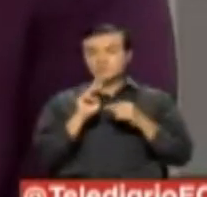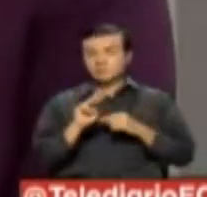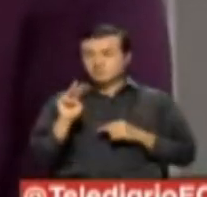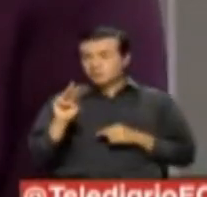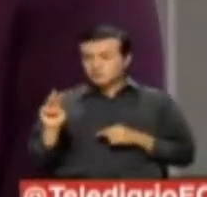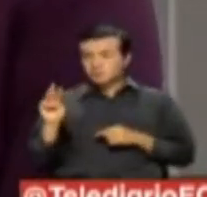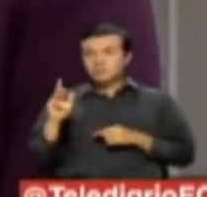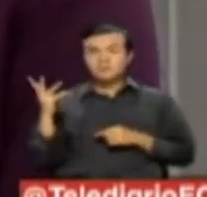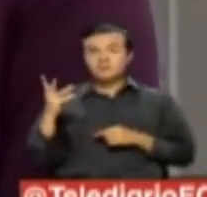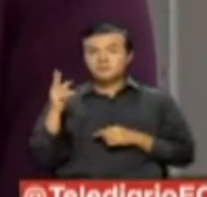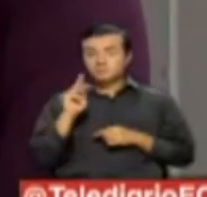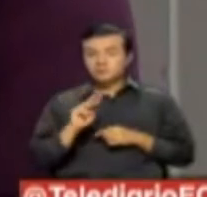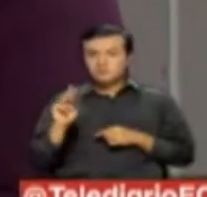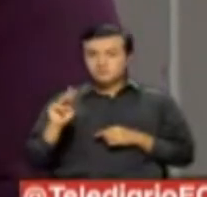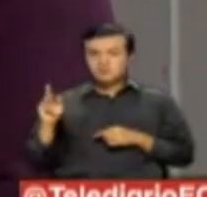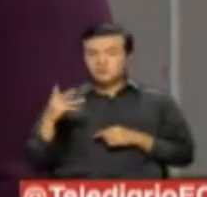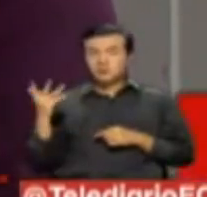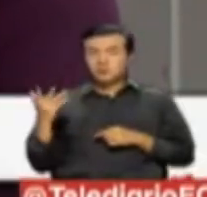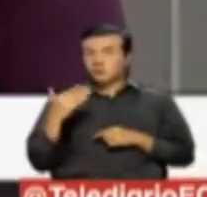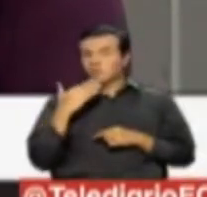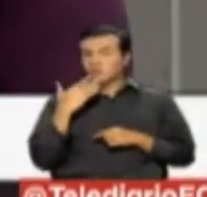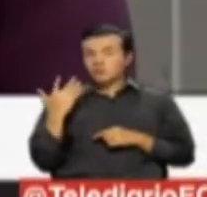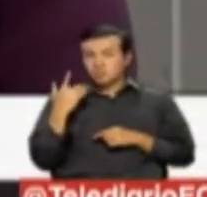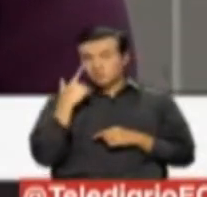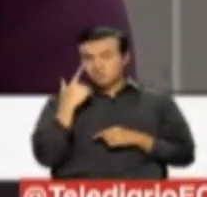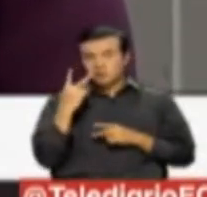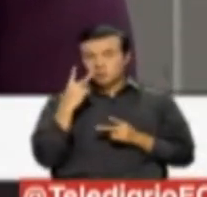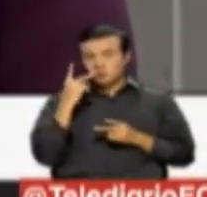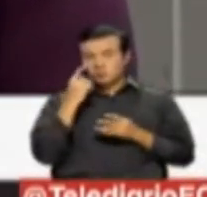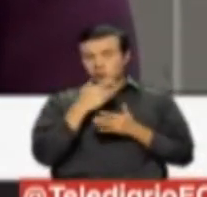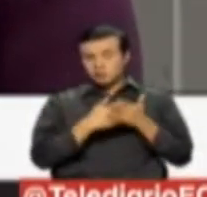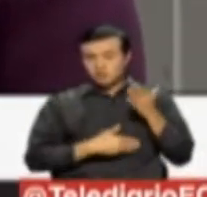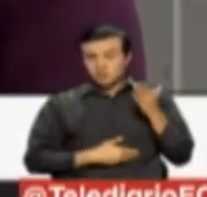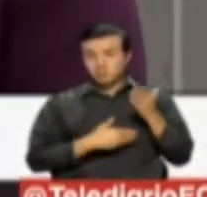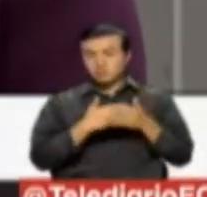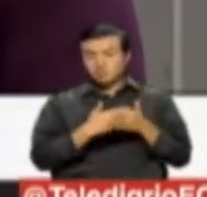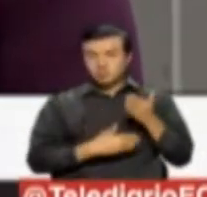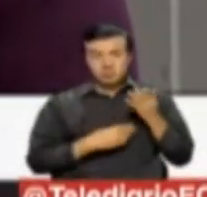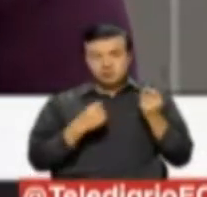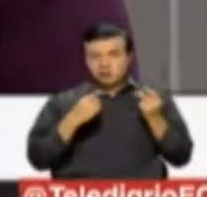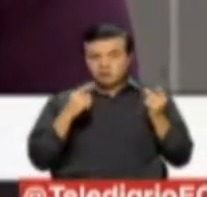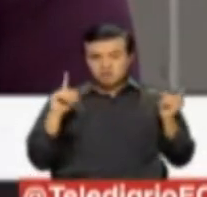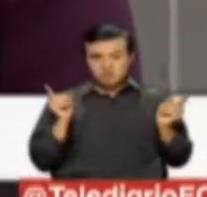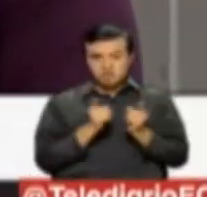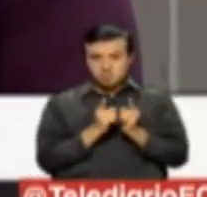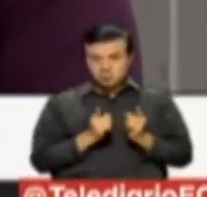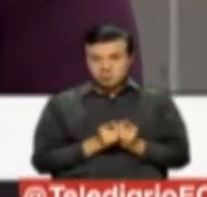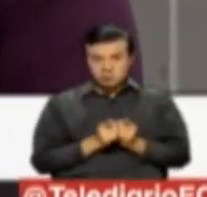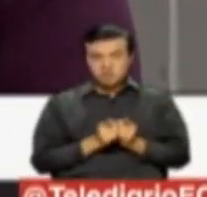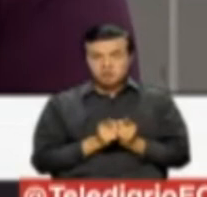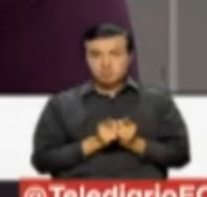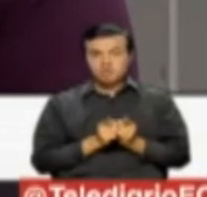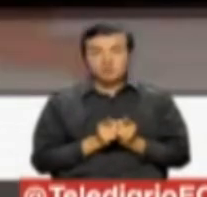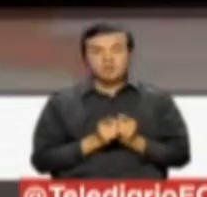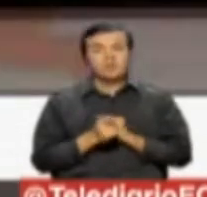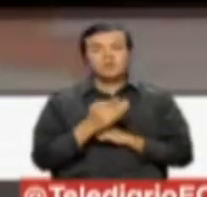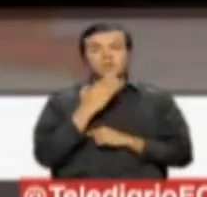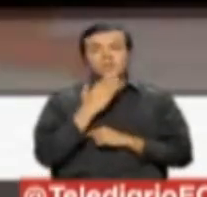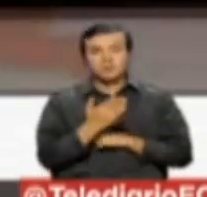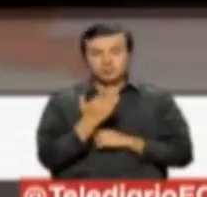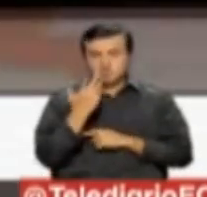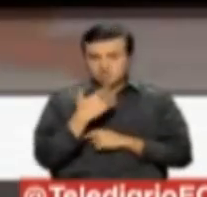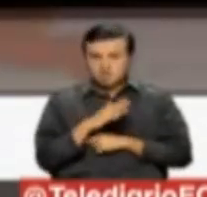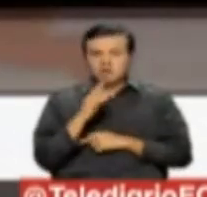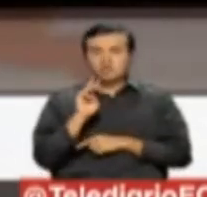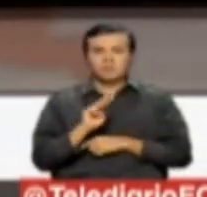se debe ingresar y básicamente como se debe llenar para tener un breve resumen de lo que es la página efectivamente está en